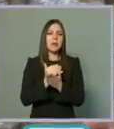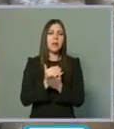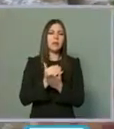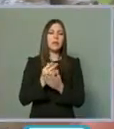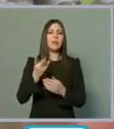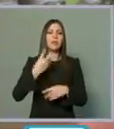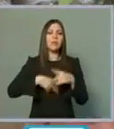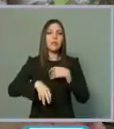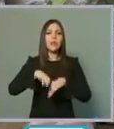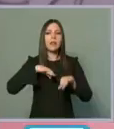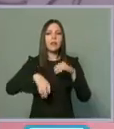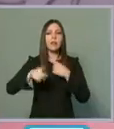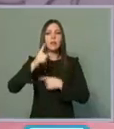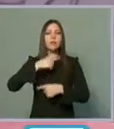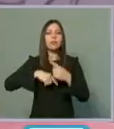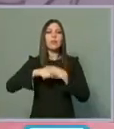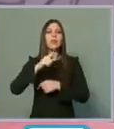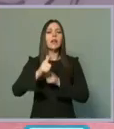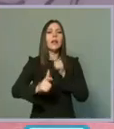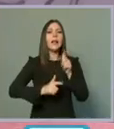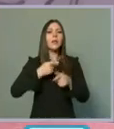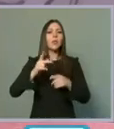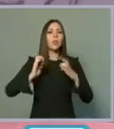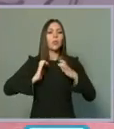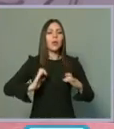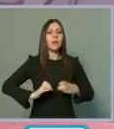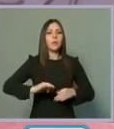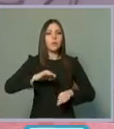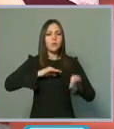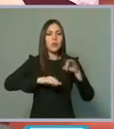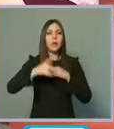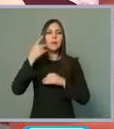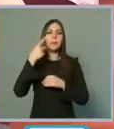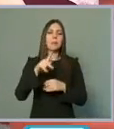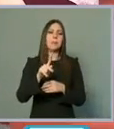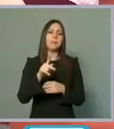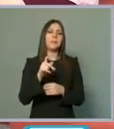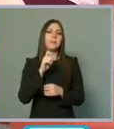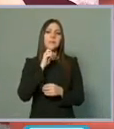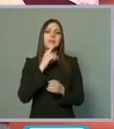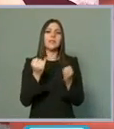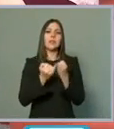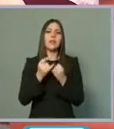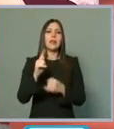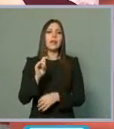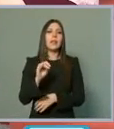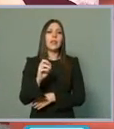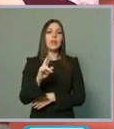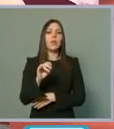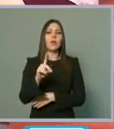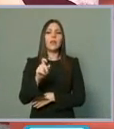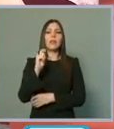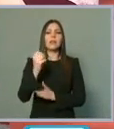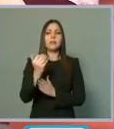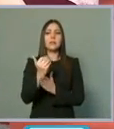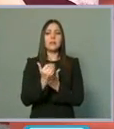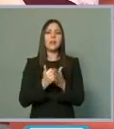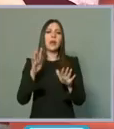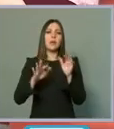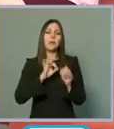estrógenos, menos progesterona, etcétera, pero también se limita la producción de hormona tiroidea. Doctor, ¿y usted